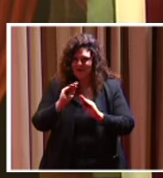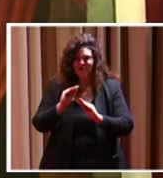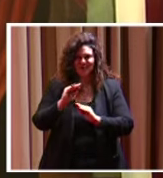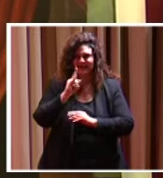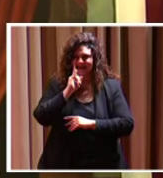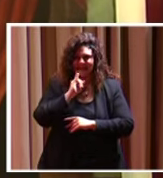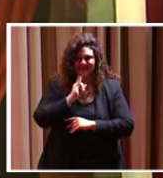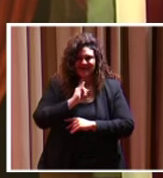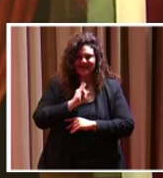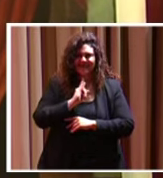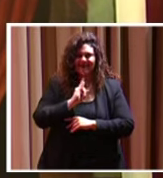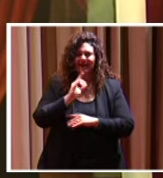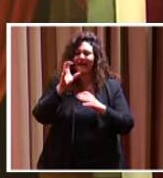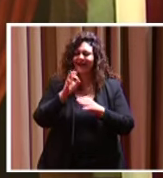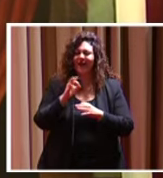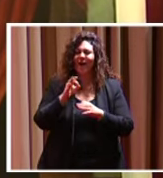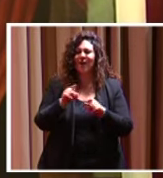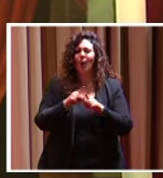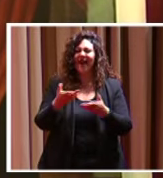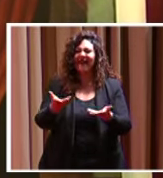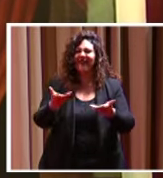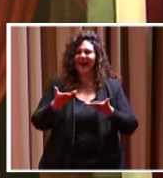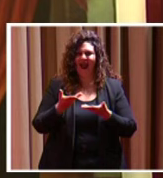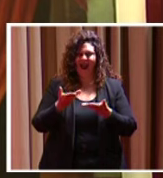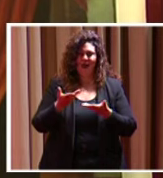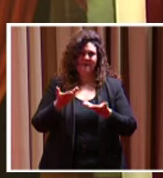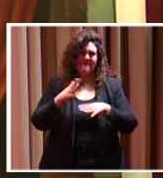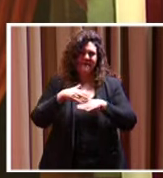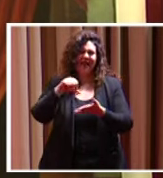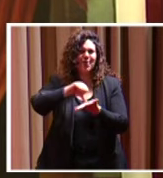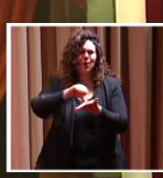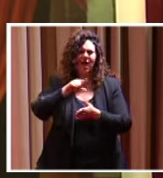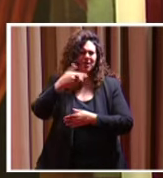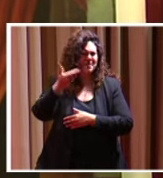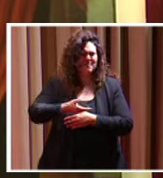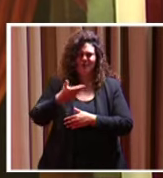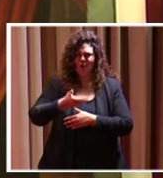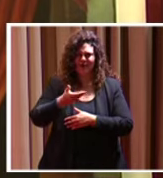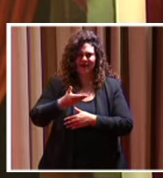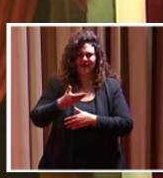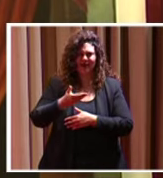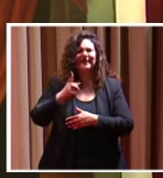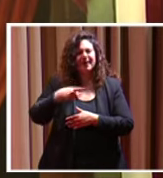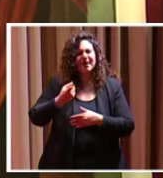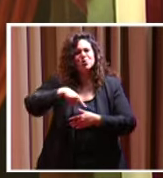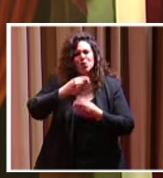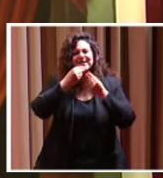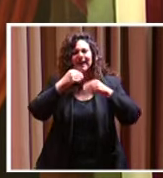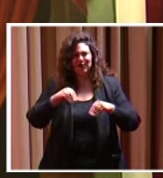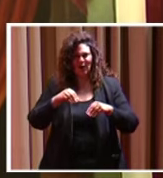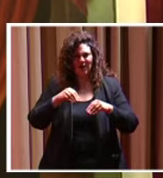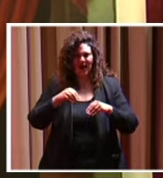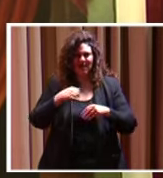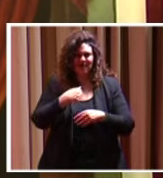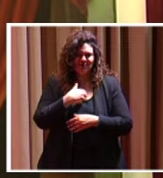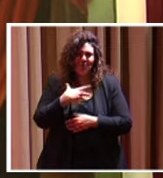y creo que este legado que quedará para la ciudad es de las cosas más importantes, junto a mi trayectoria médica, que yo